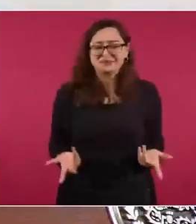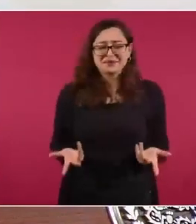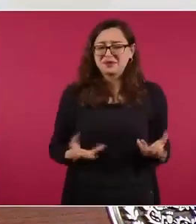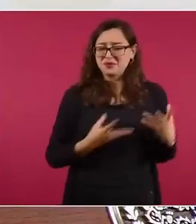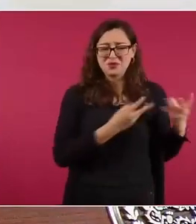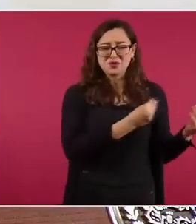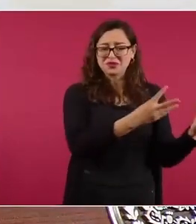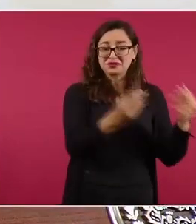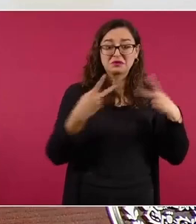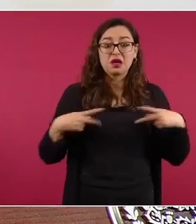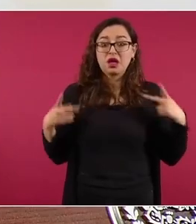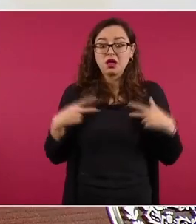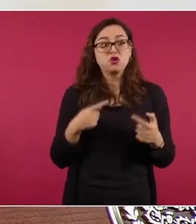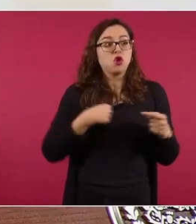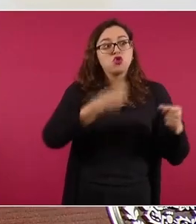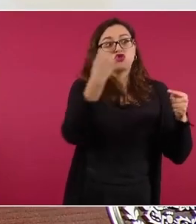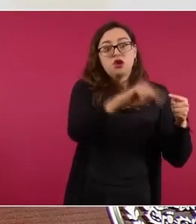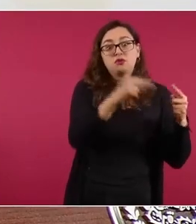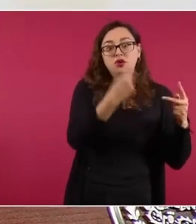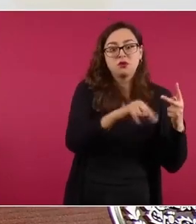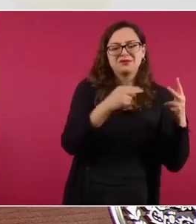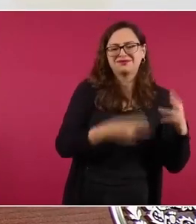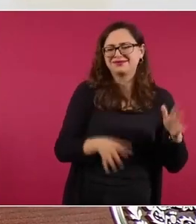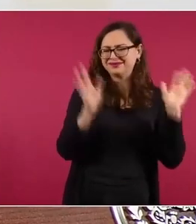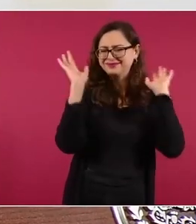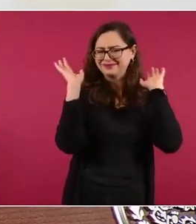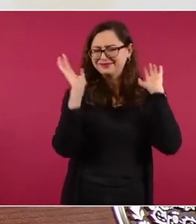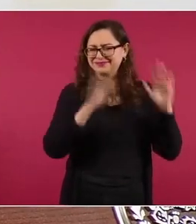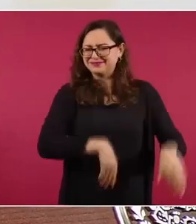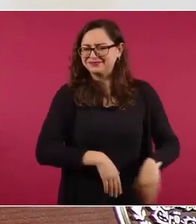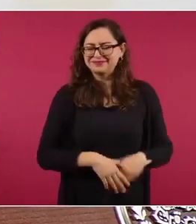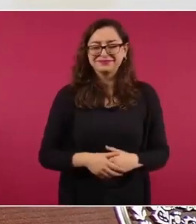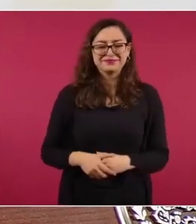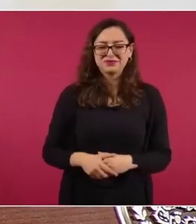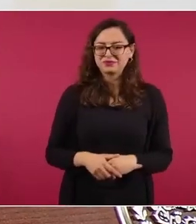tanta importancia. La verdad,